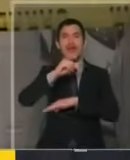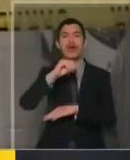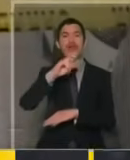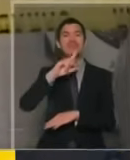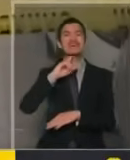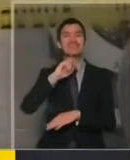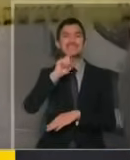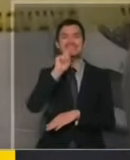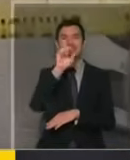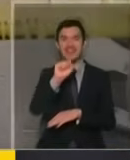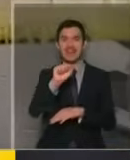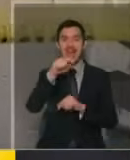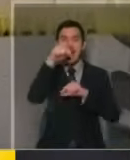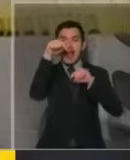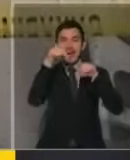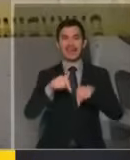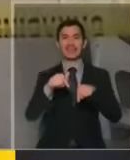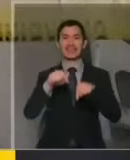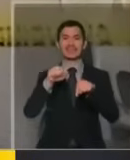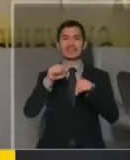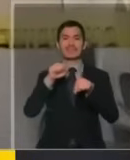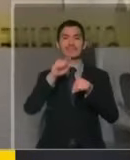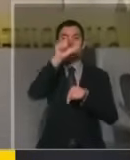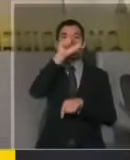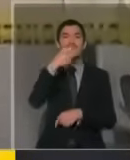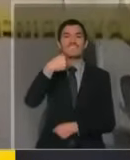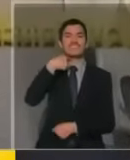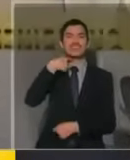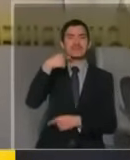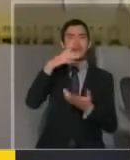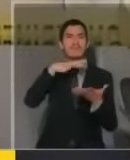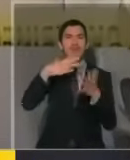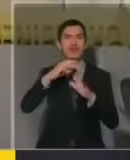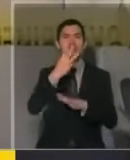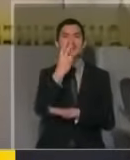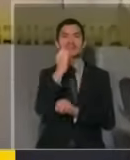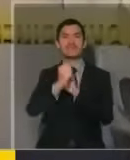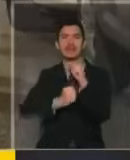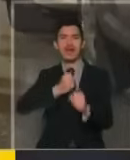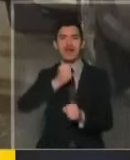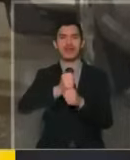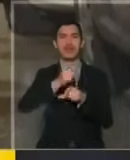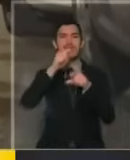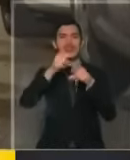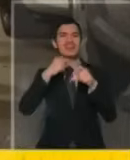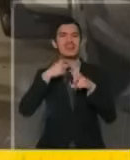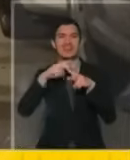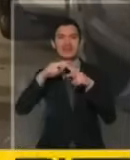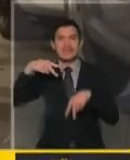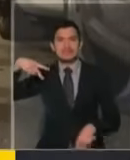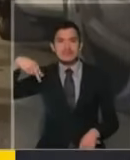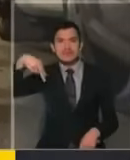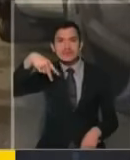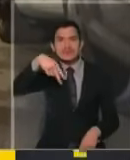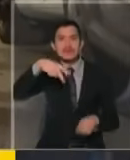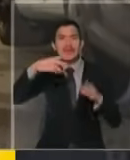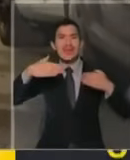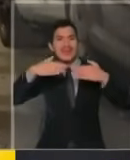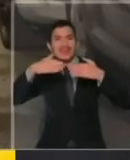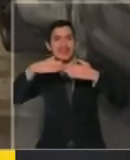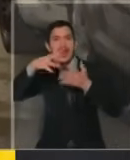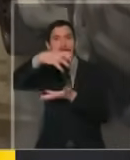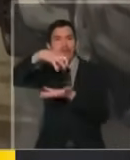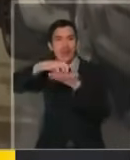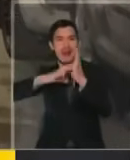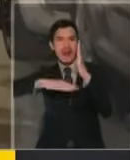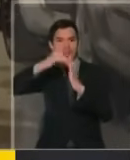pasaje Nerón. Allí se encontraba la víctima de aproximadamente 30 años, quien se encontraba transitando en esa esquina de la comuna de La Pintana a